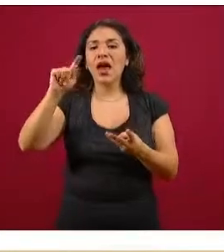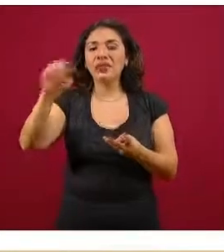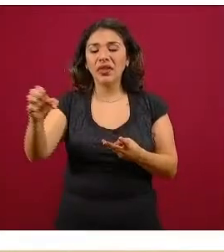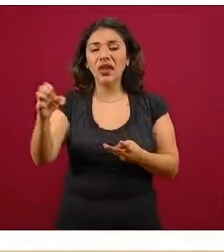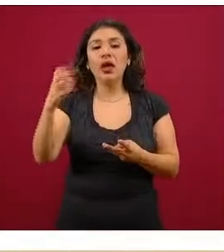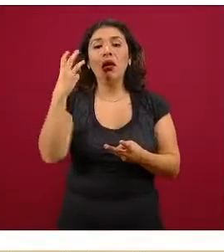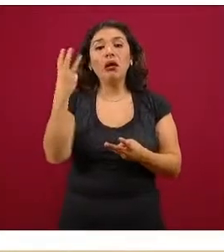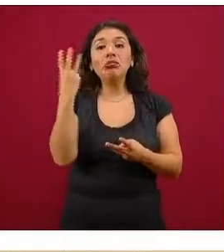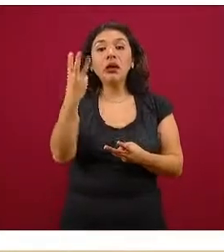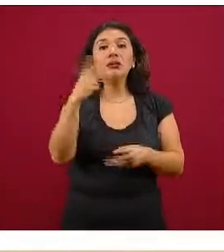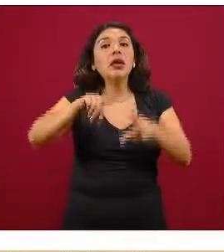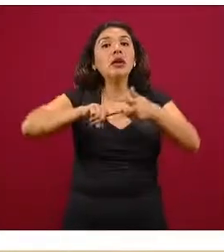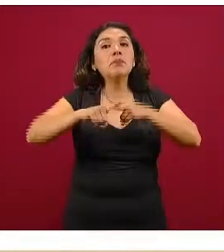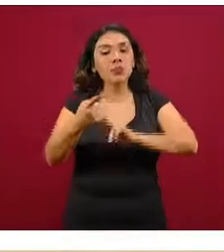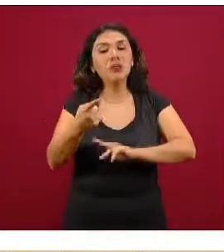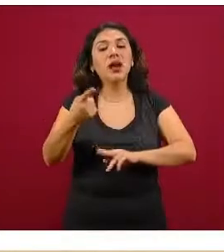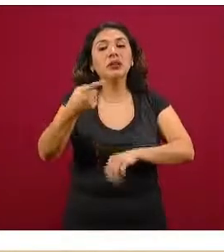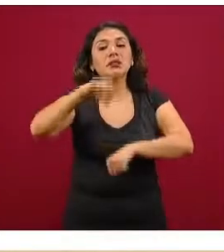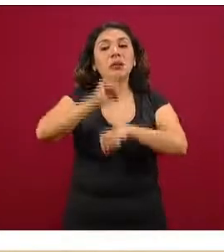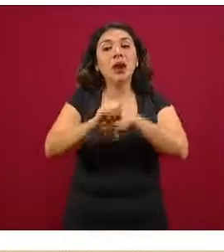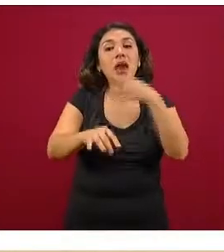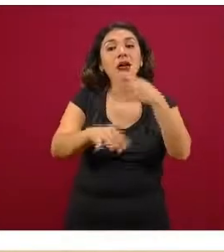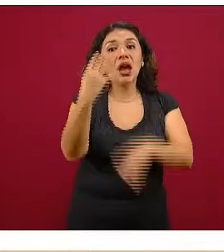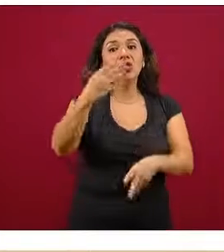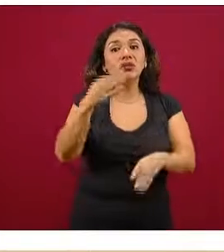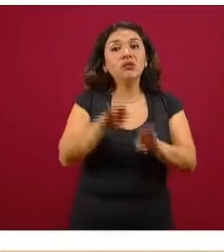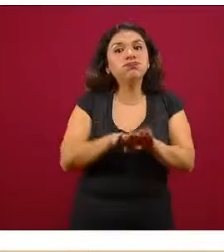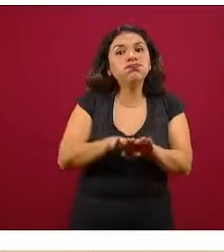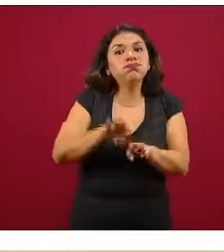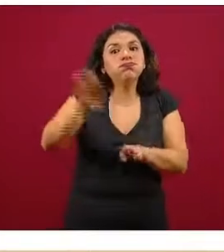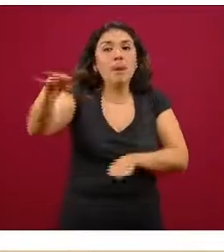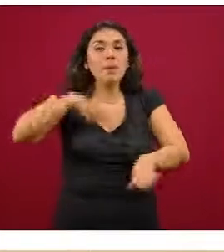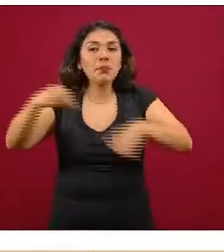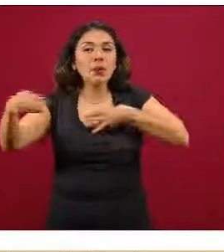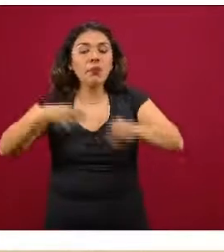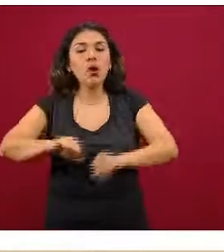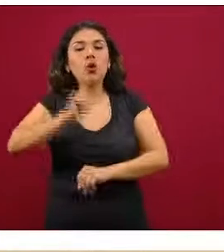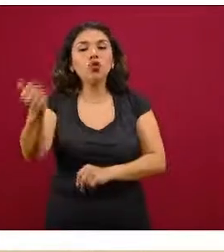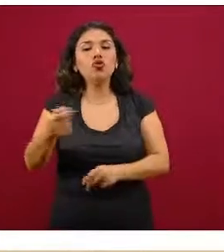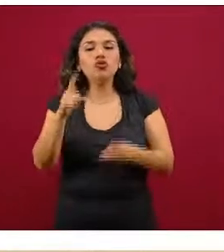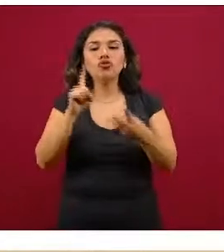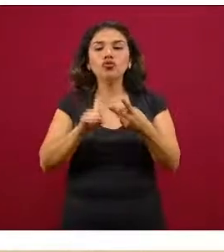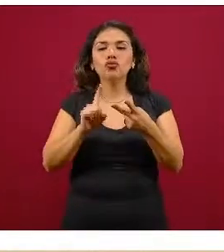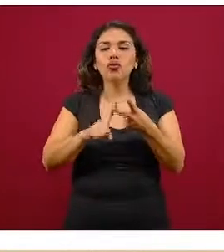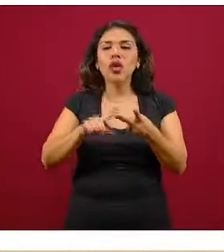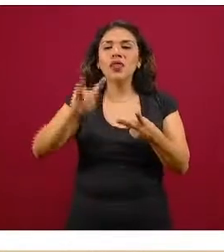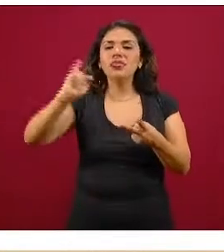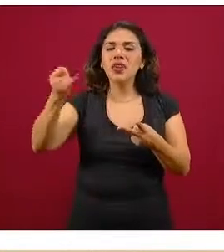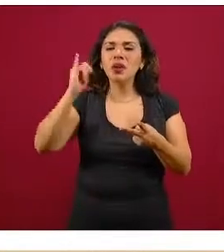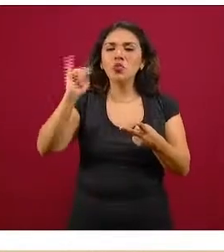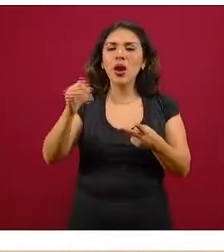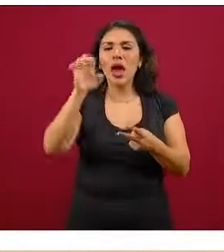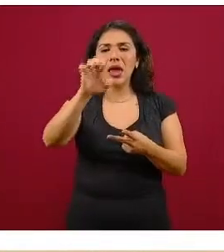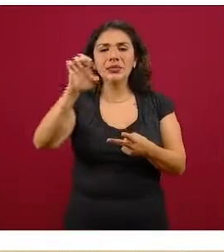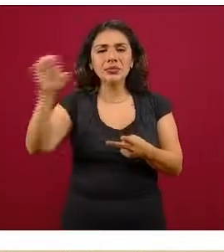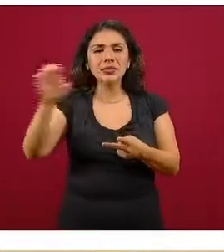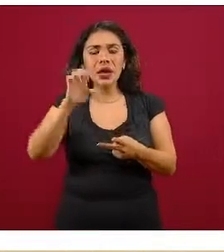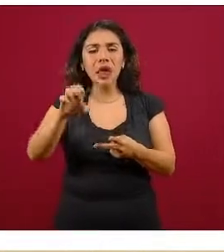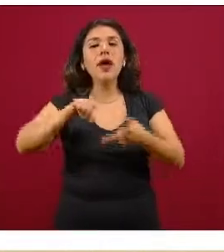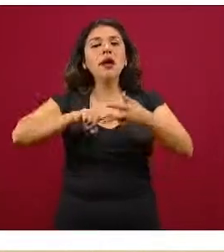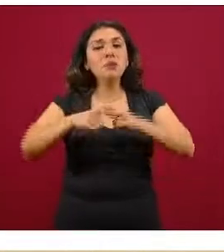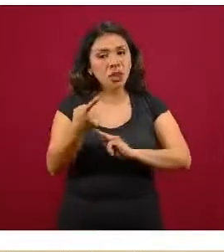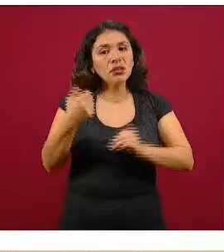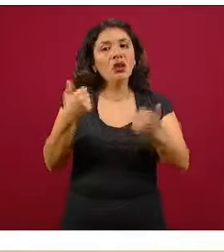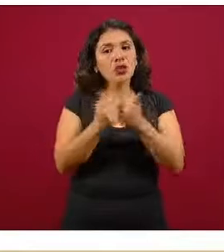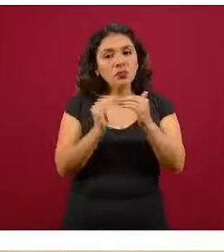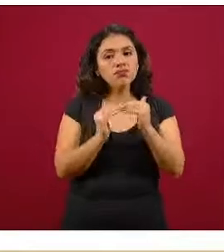en la semana 14 con el ascenso importante. Otros 2, como Tijuana y como Ensenada misma, empezaron con un